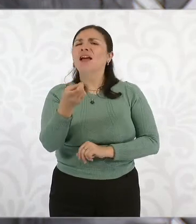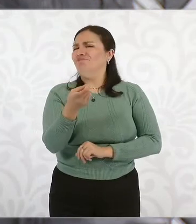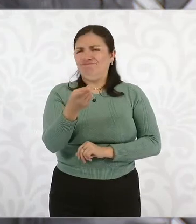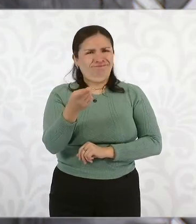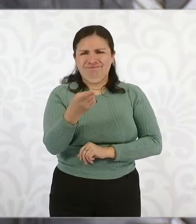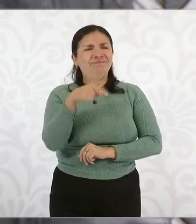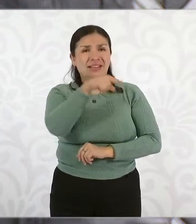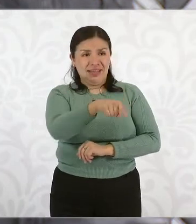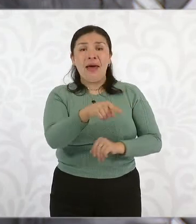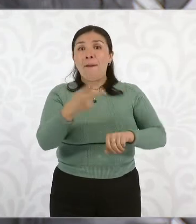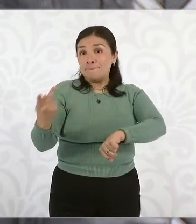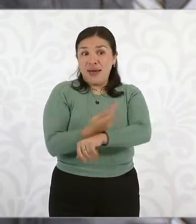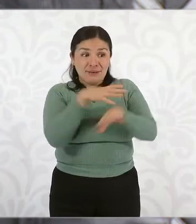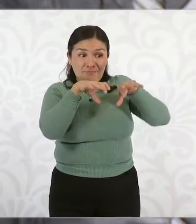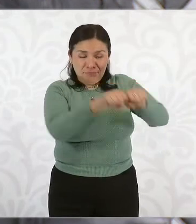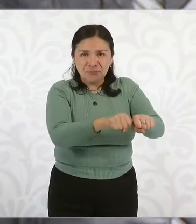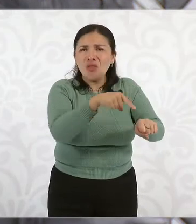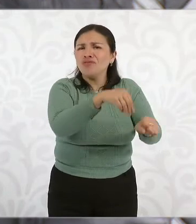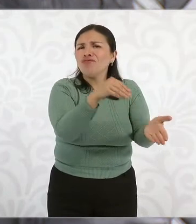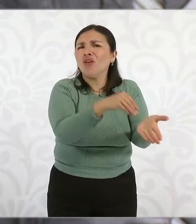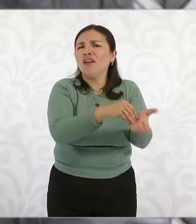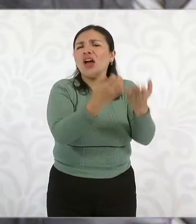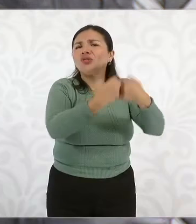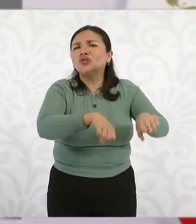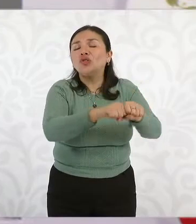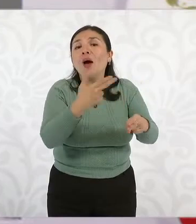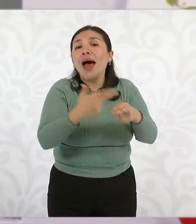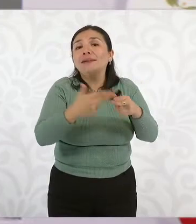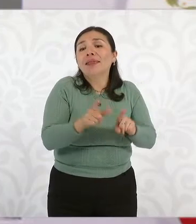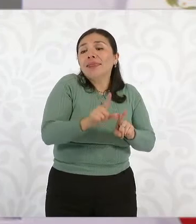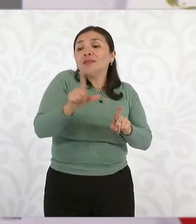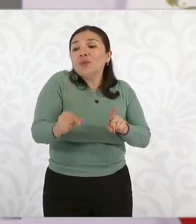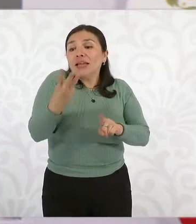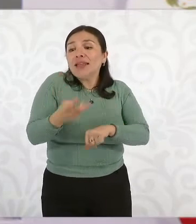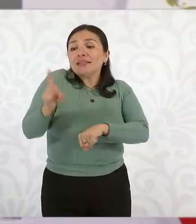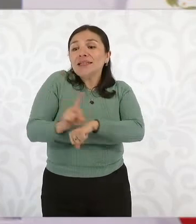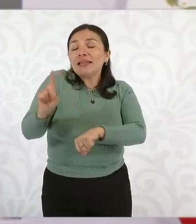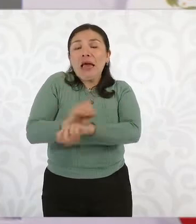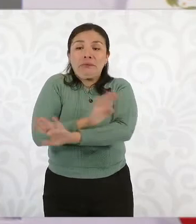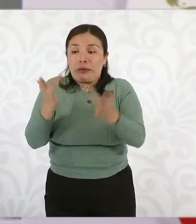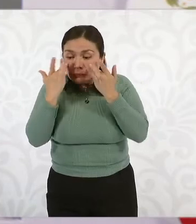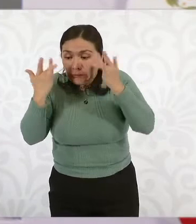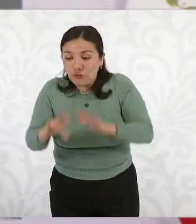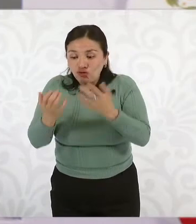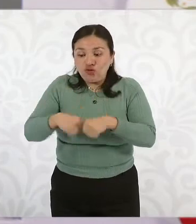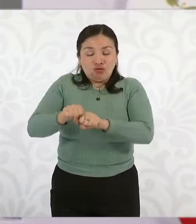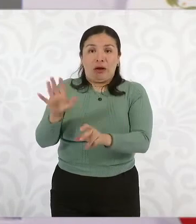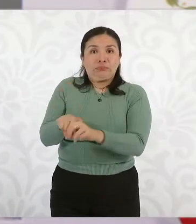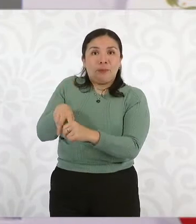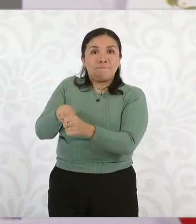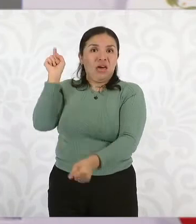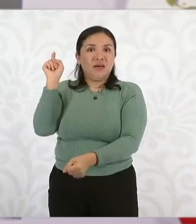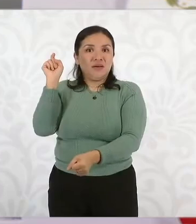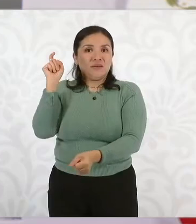detuvieron seguía siendo socio. Fue unos días después cuando ya se retiró él de la sociedad de